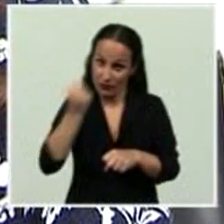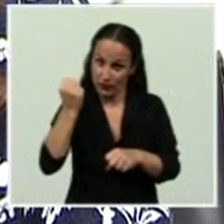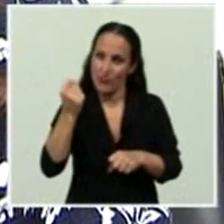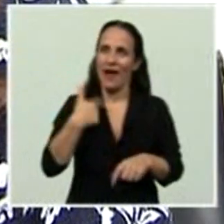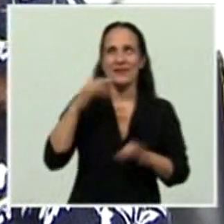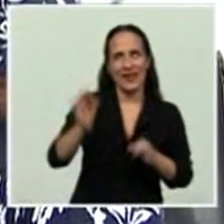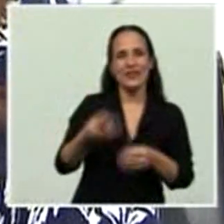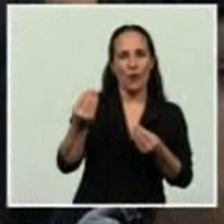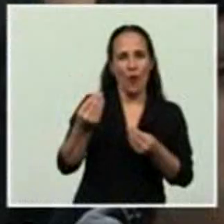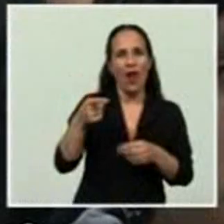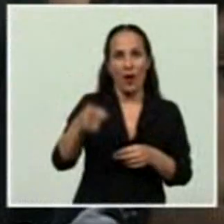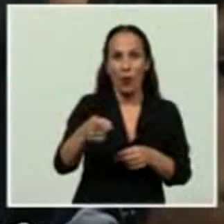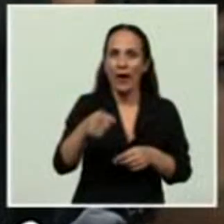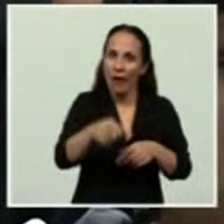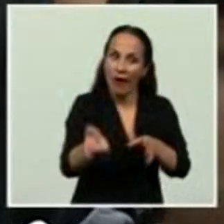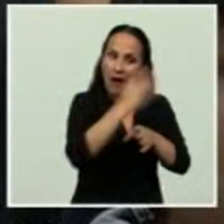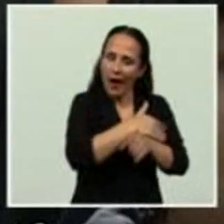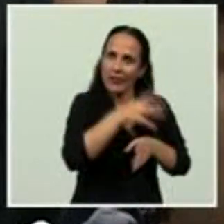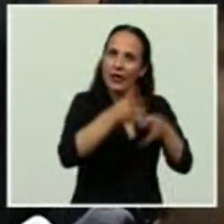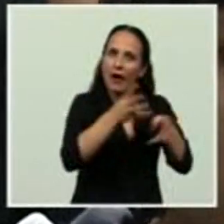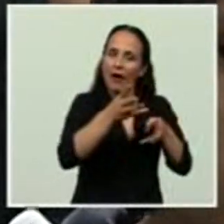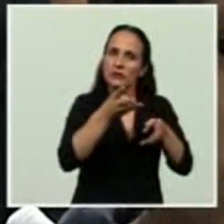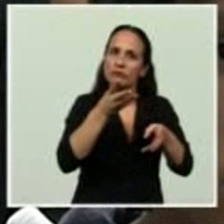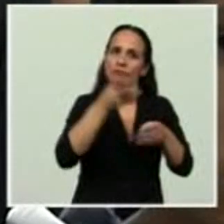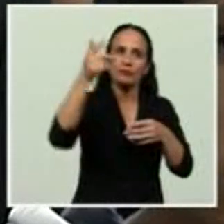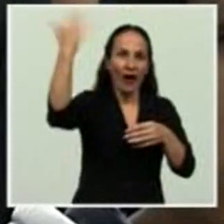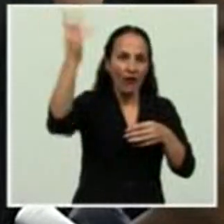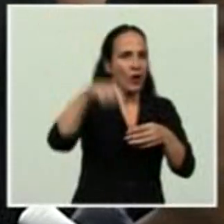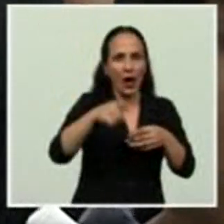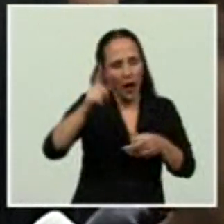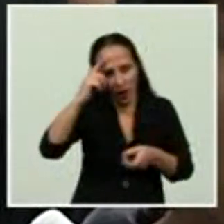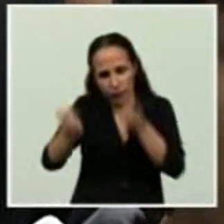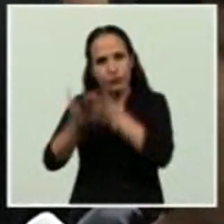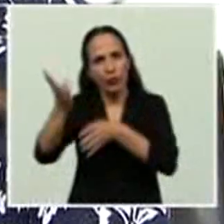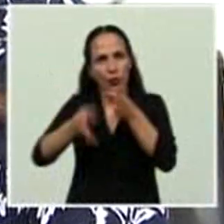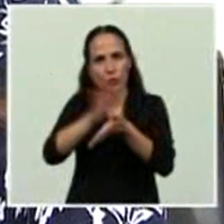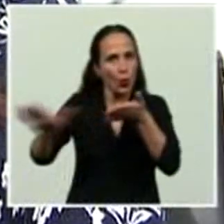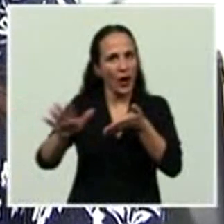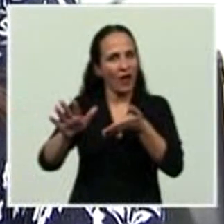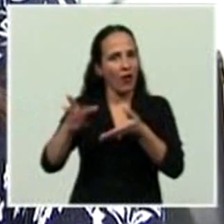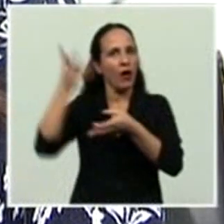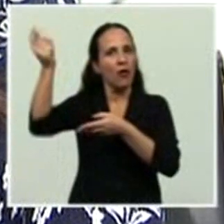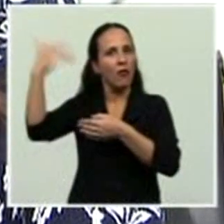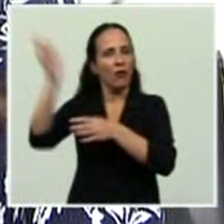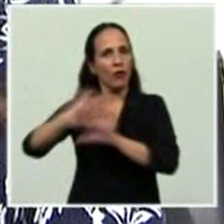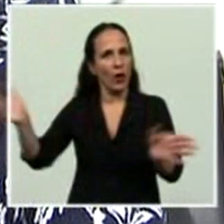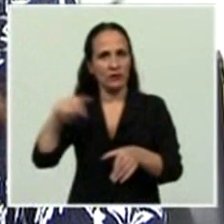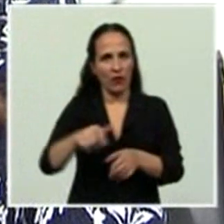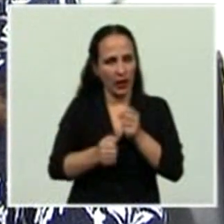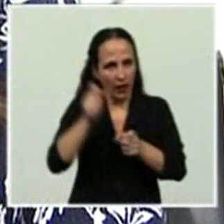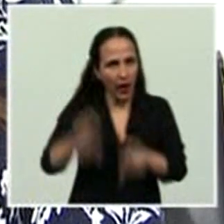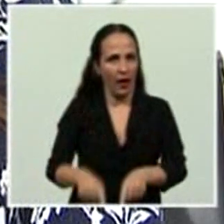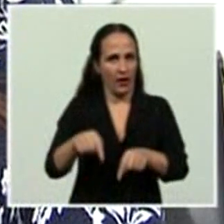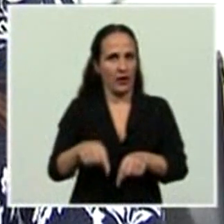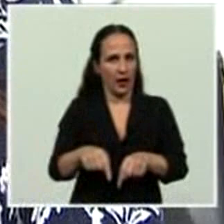sustituyó al catalizador importado o sea sustituye importaciones eh modificó el proceso de producción de